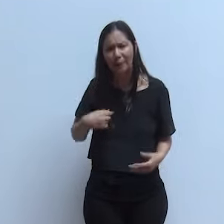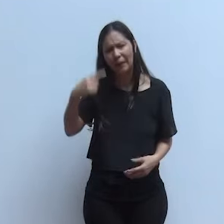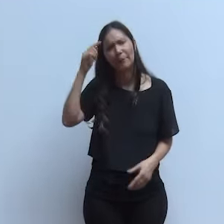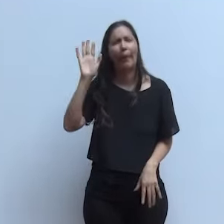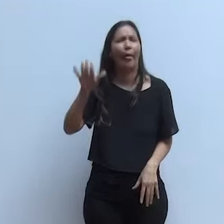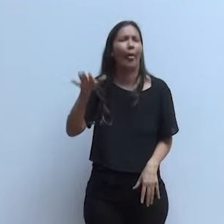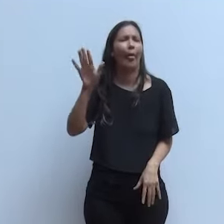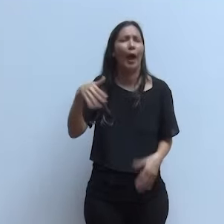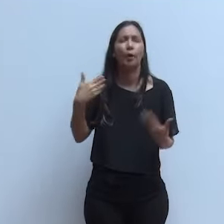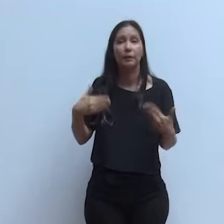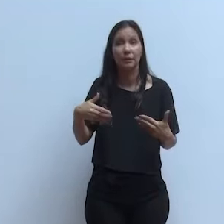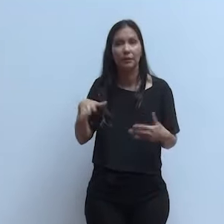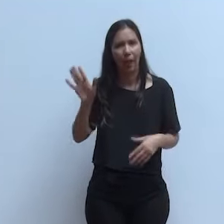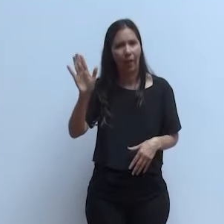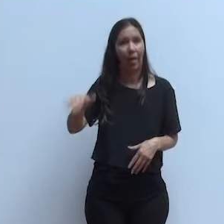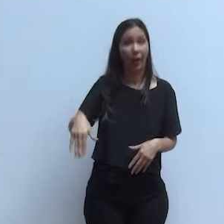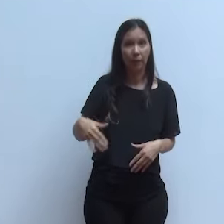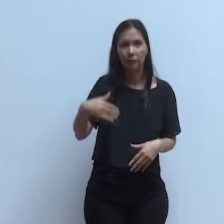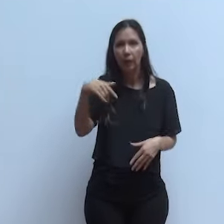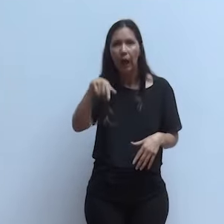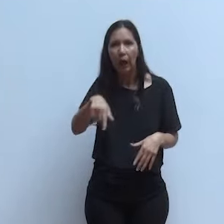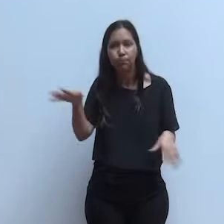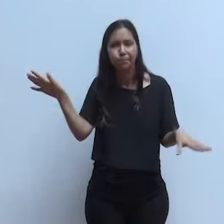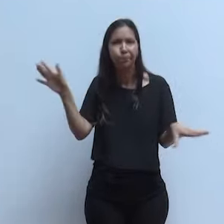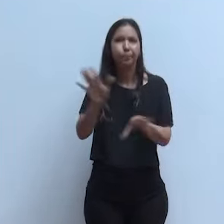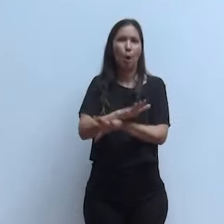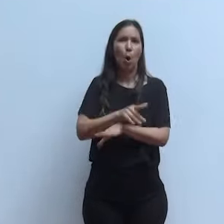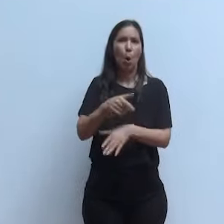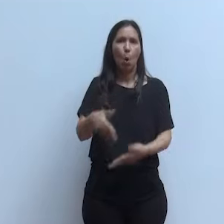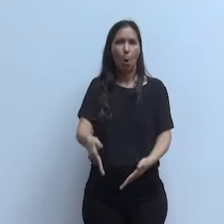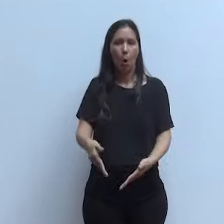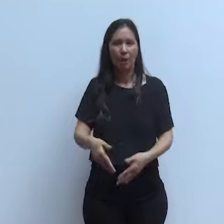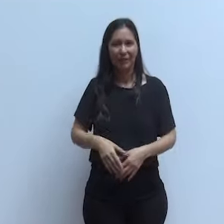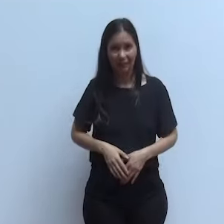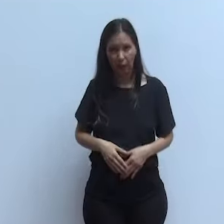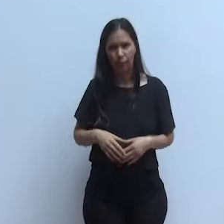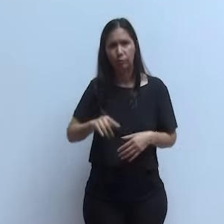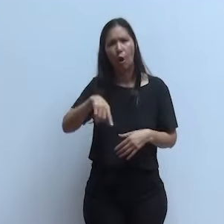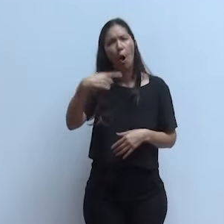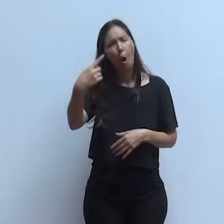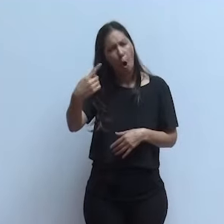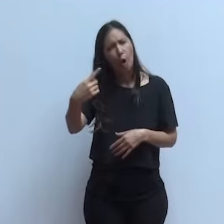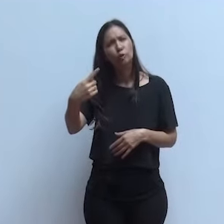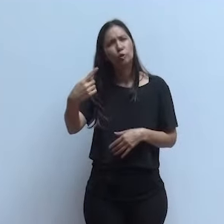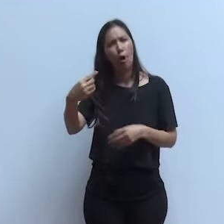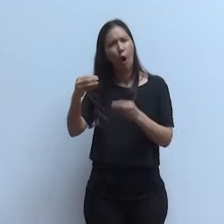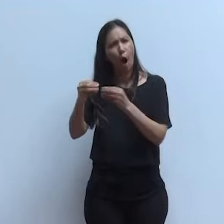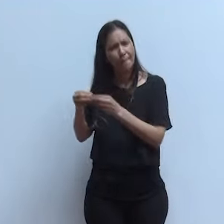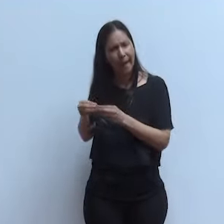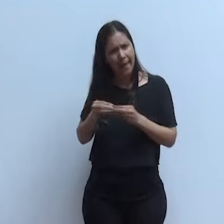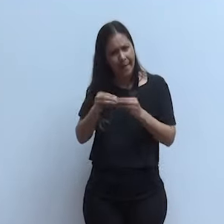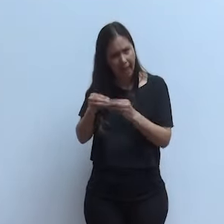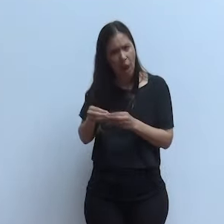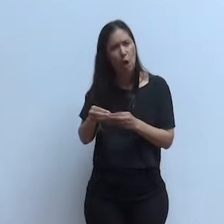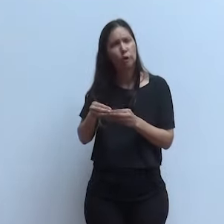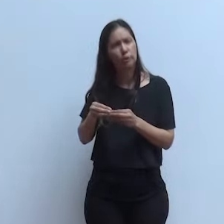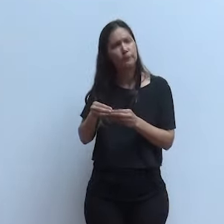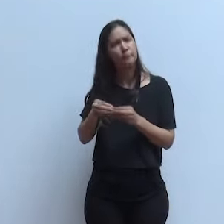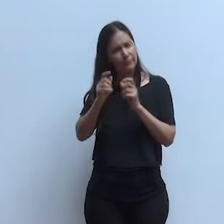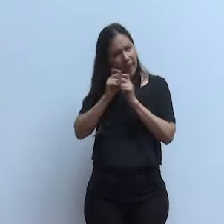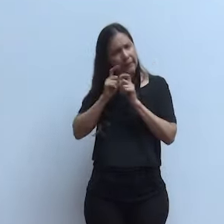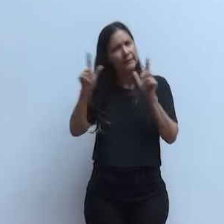no porque hubo muchos colegas que ya venían llamando la atención sobre estas discusiones sobre nos estaba pasando el